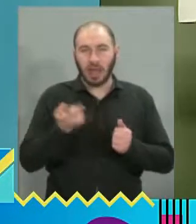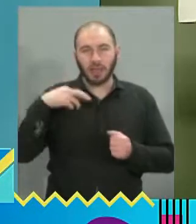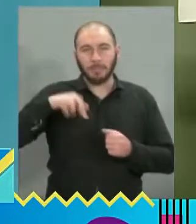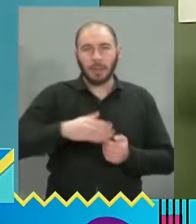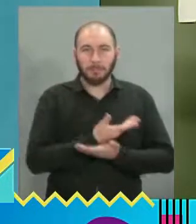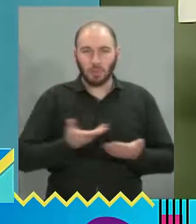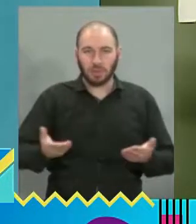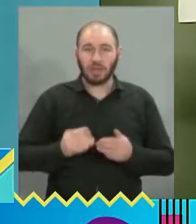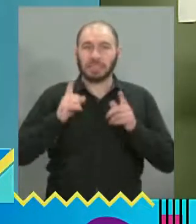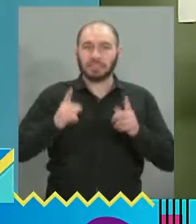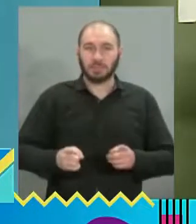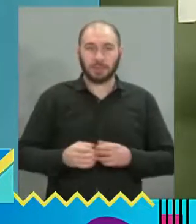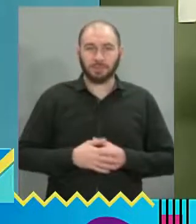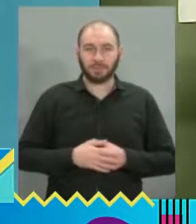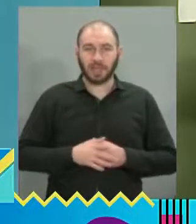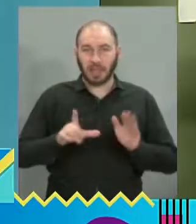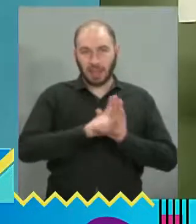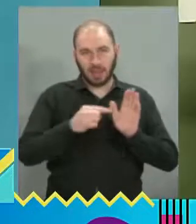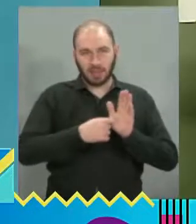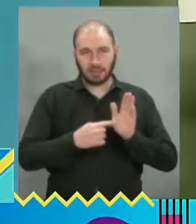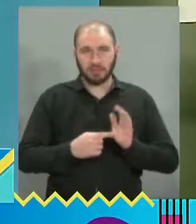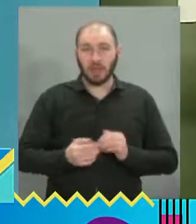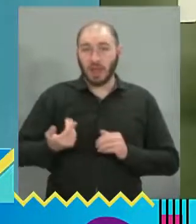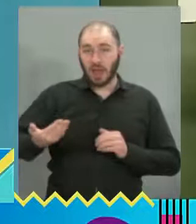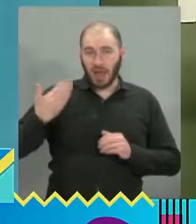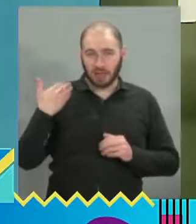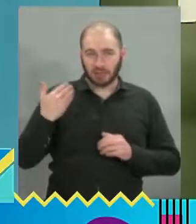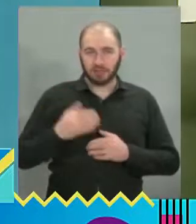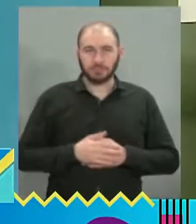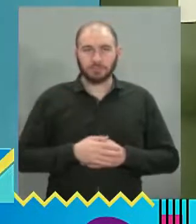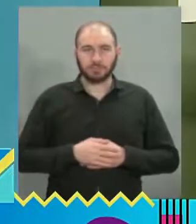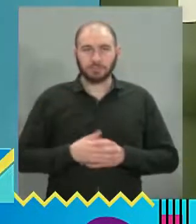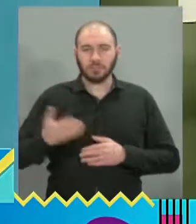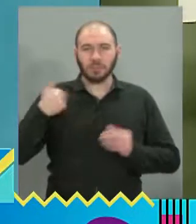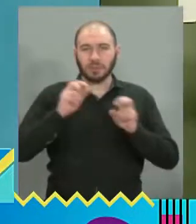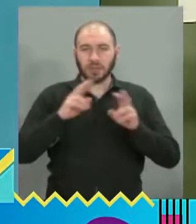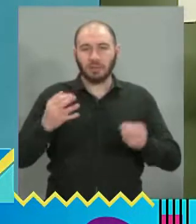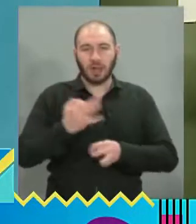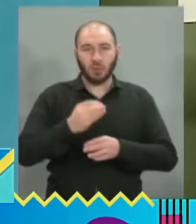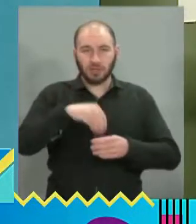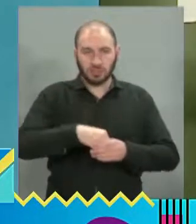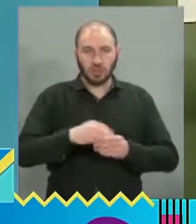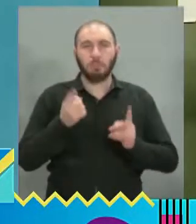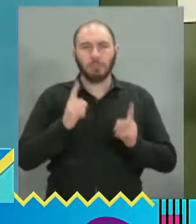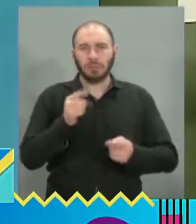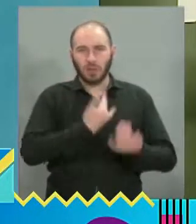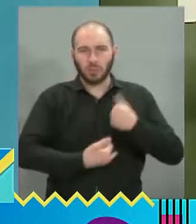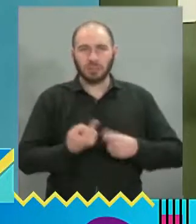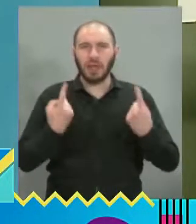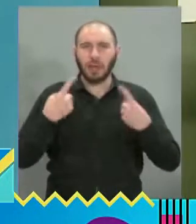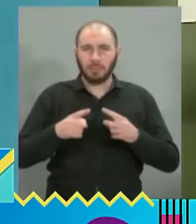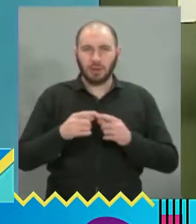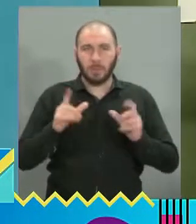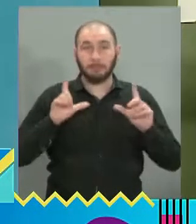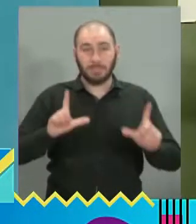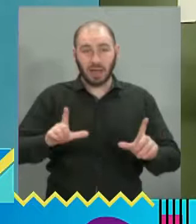políticas públicas y también desde las leyes. Recién nos quedamos en el tema del ámbito educativo y quiero retomar ahí, pero si está